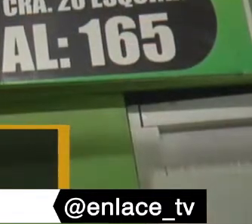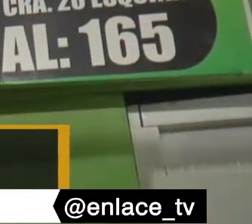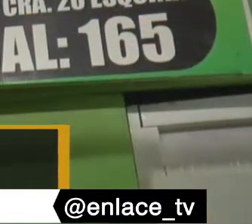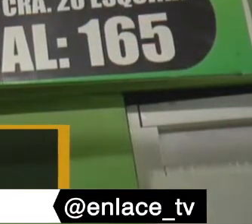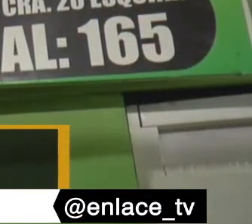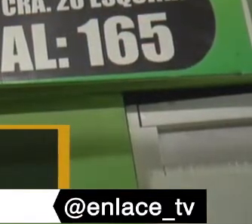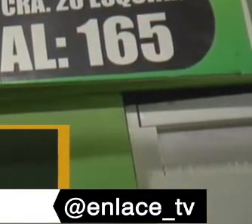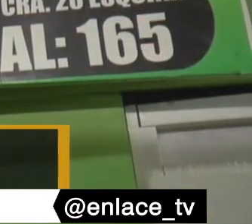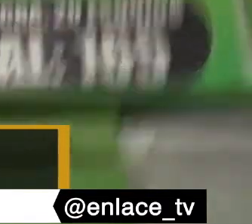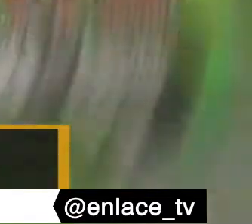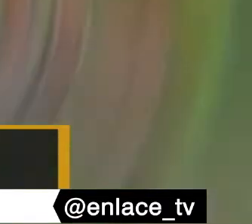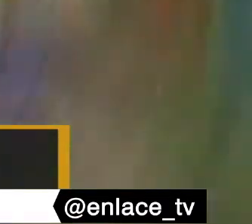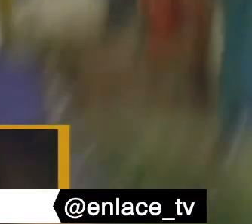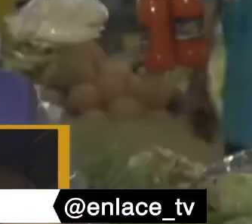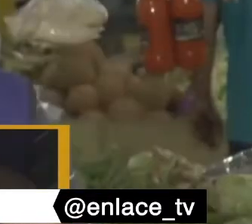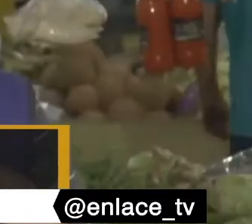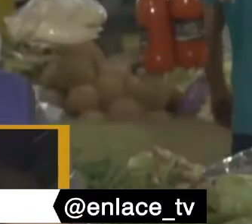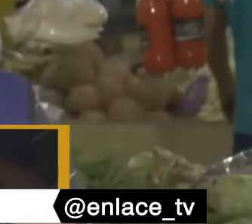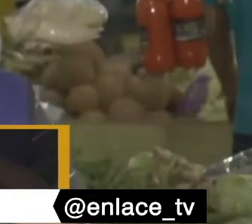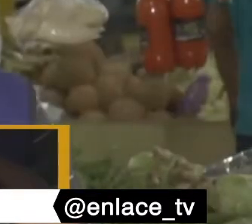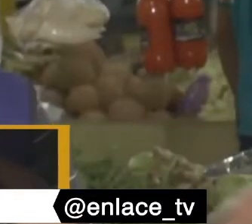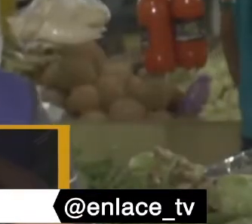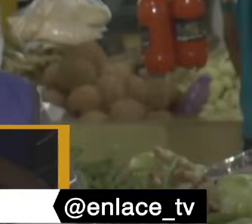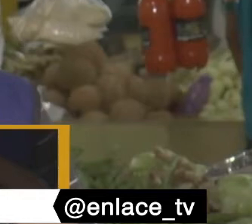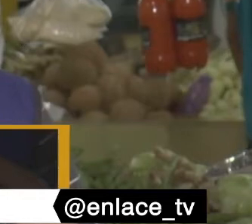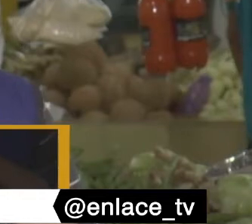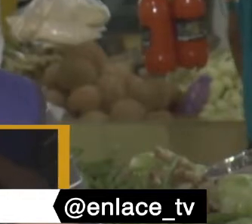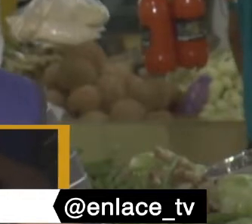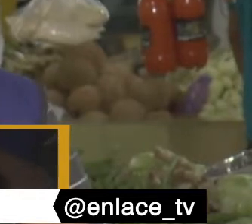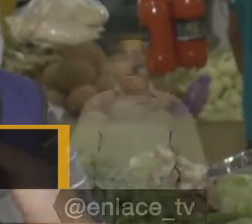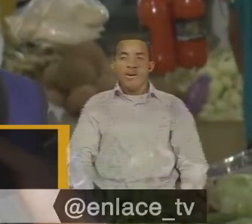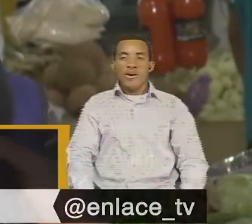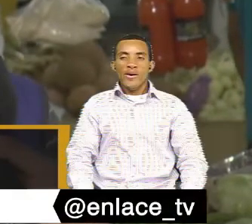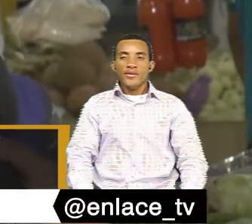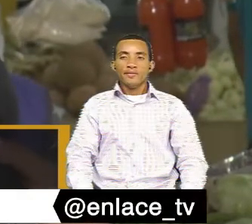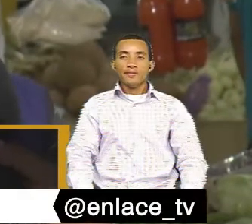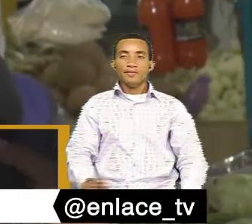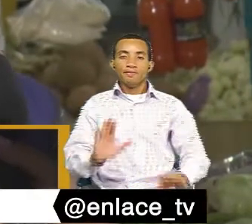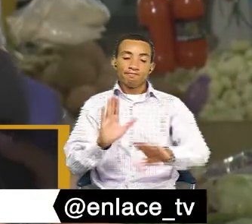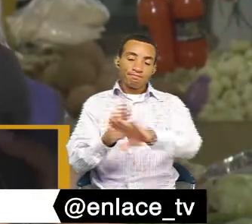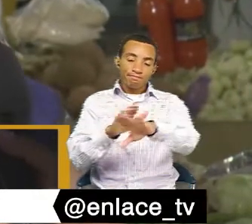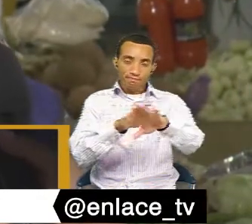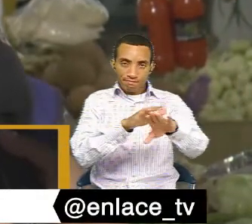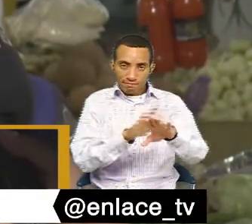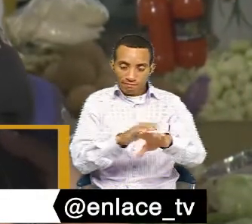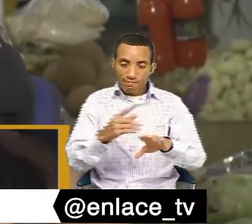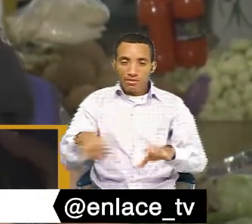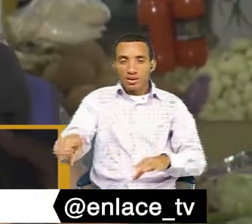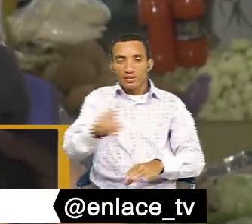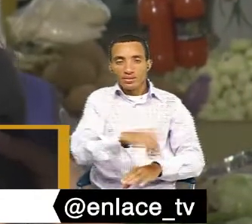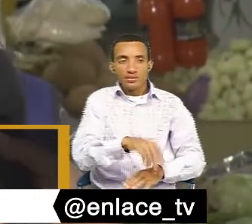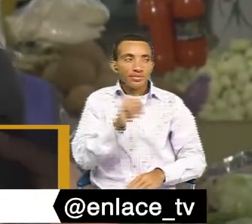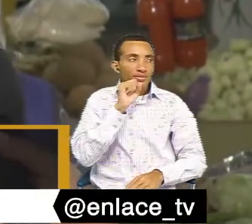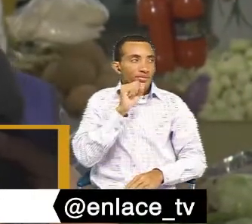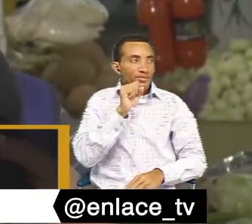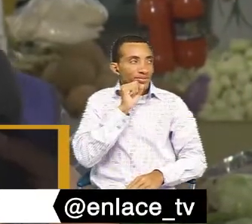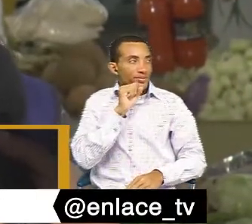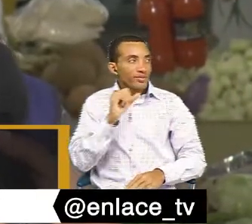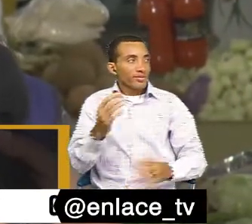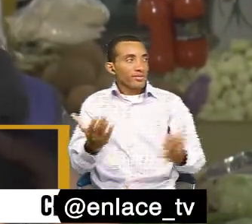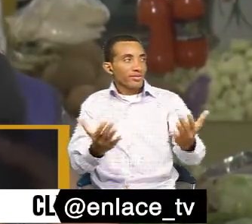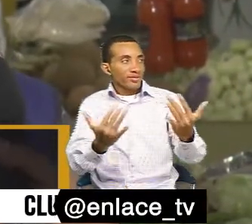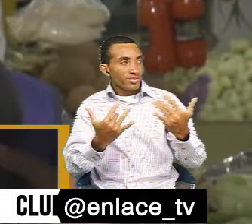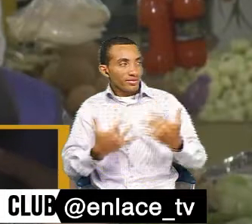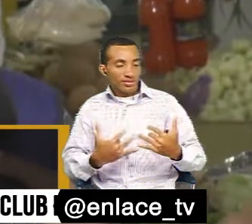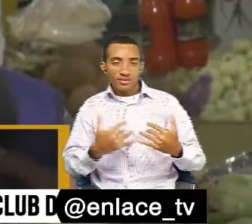crecimiento. Estamos preparados para esperar a nuestra distinguida clientela de Barranca Bermeja y Magdalena Medio para que vengan acá a hacer sus compras